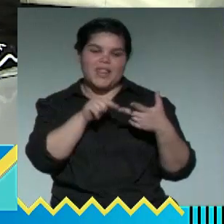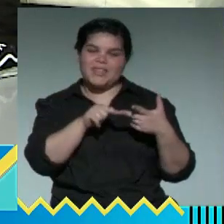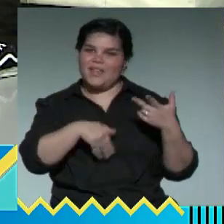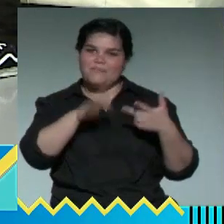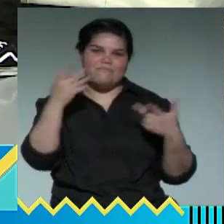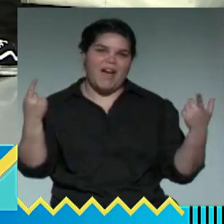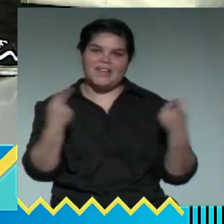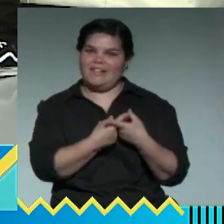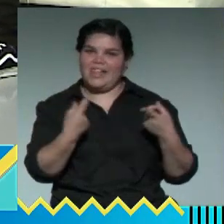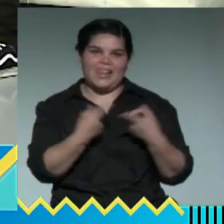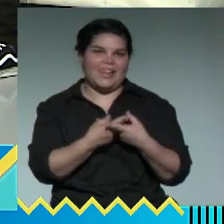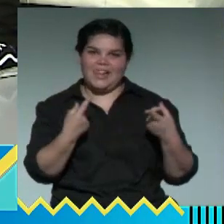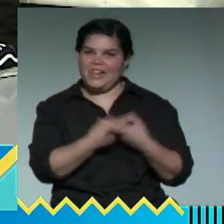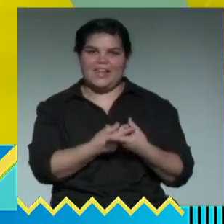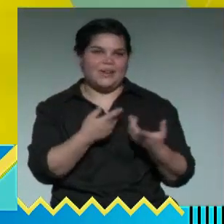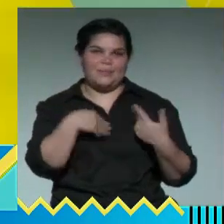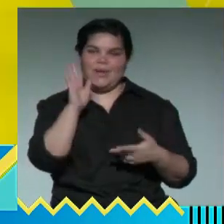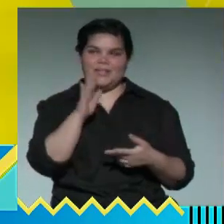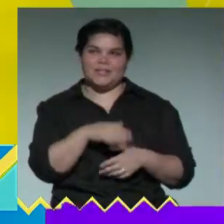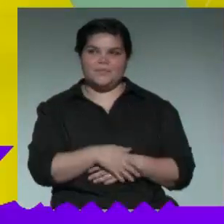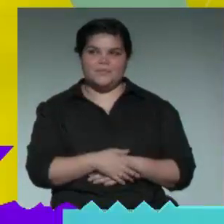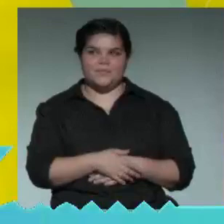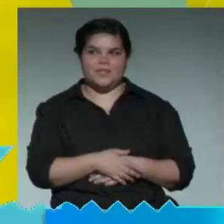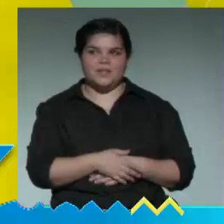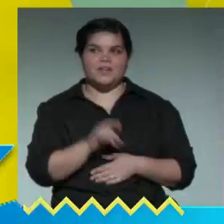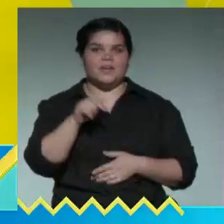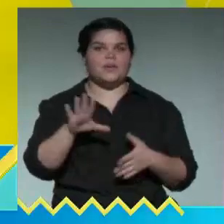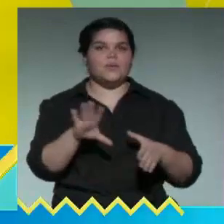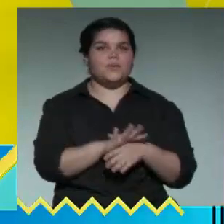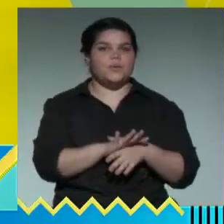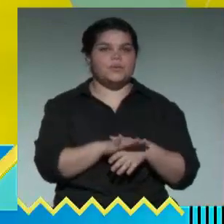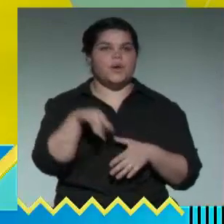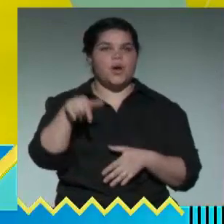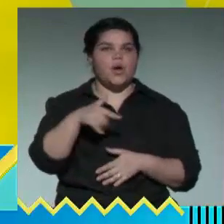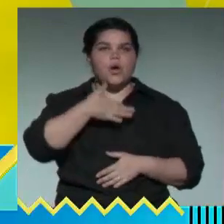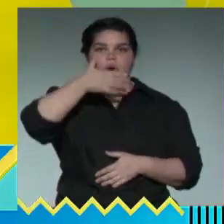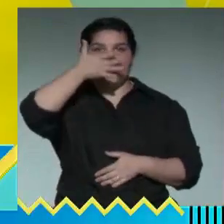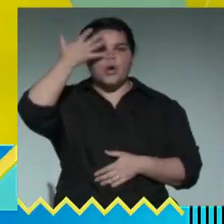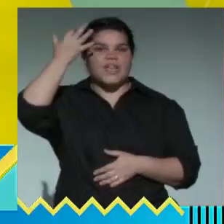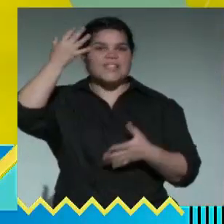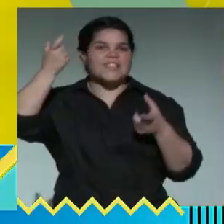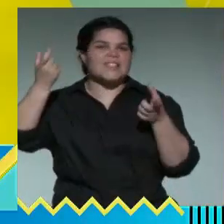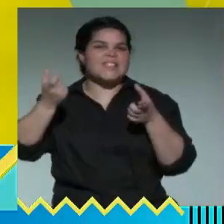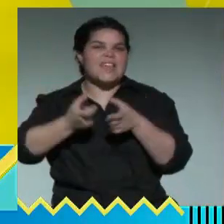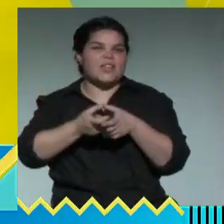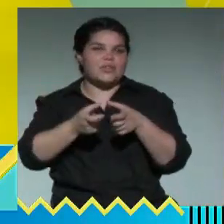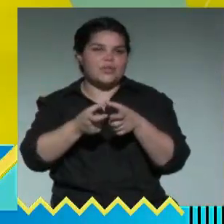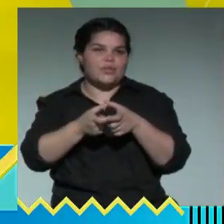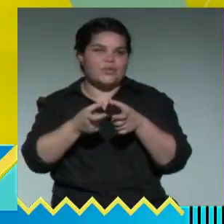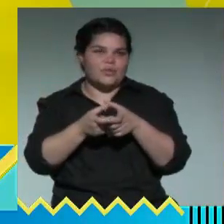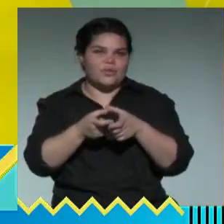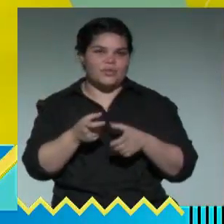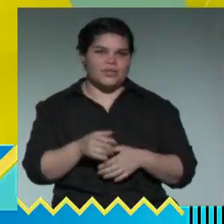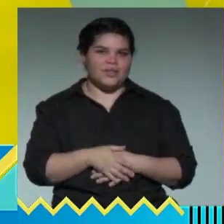verdad. Del grupo, porque fue cuando Cerati hace Colores Santos con Melero, estaba también como en medio, no sé si crisis, pero también estaba